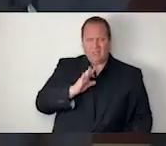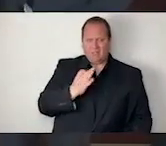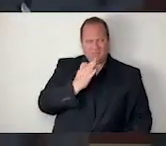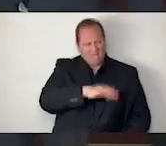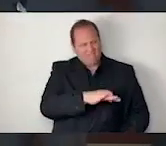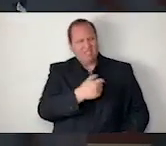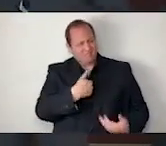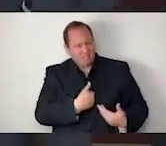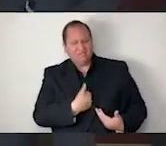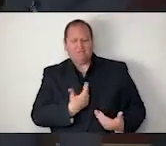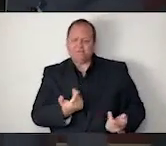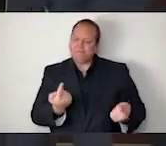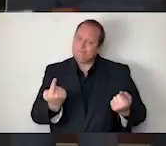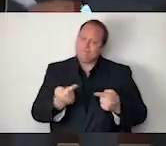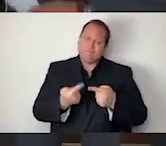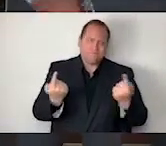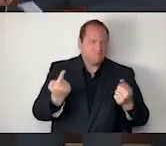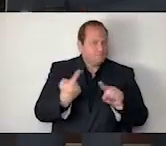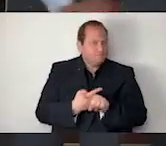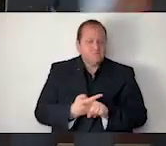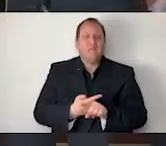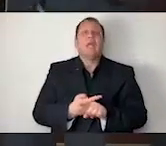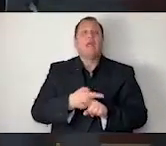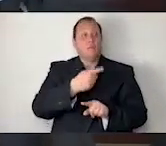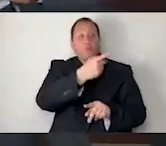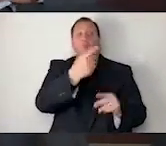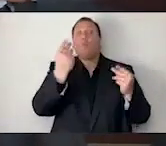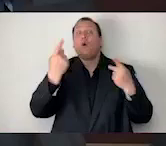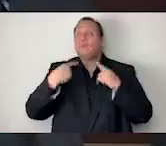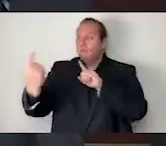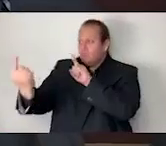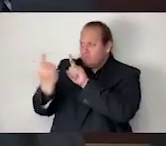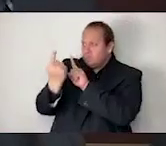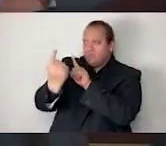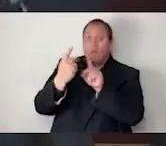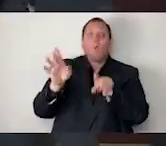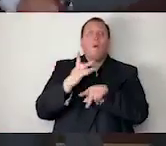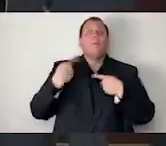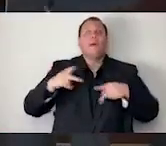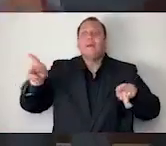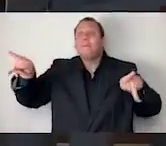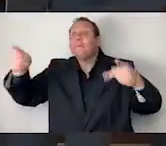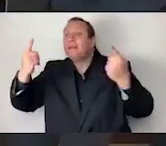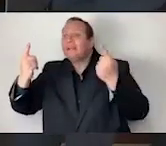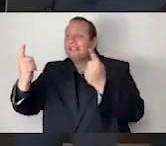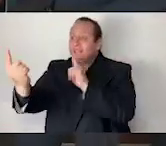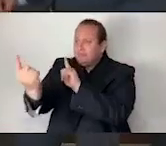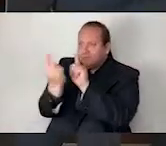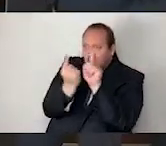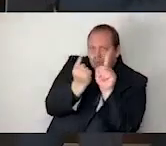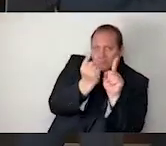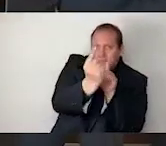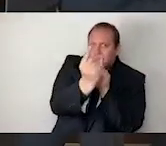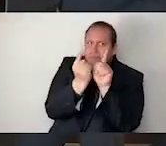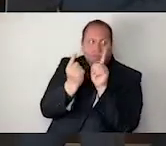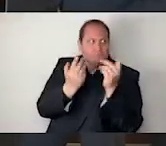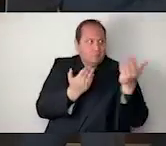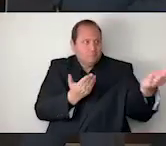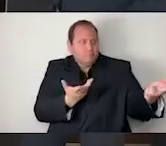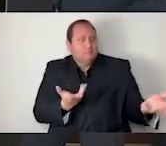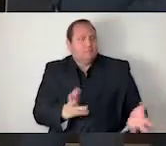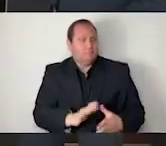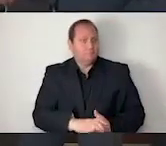adelante es totalmente y tiene mucho contacto con gente porque los vendedores llegan y hay un movimiento de claro claro